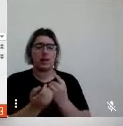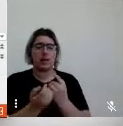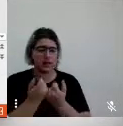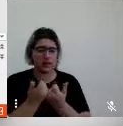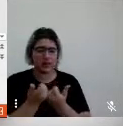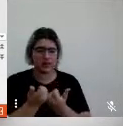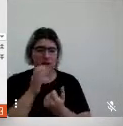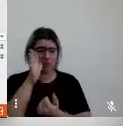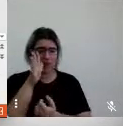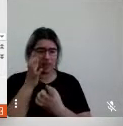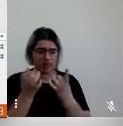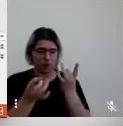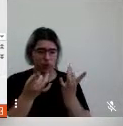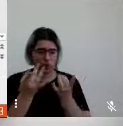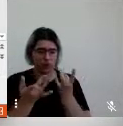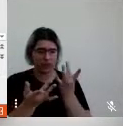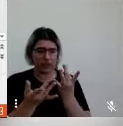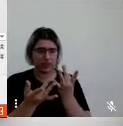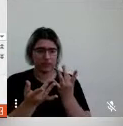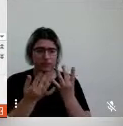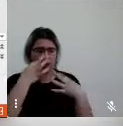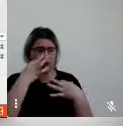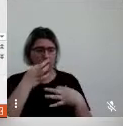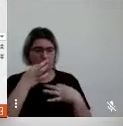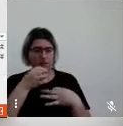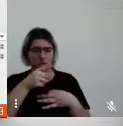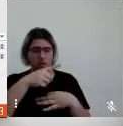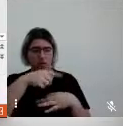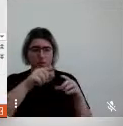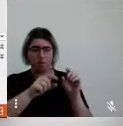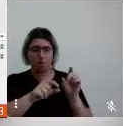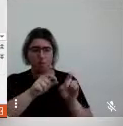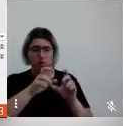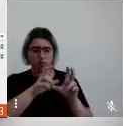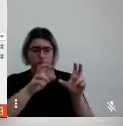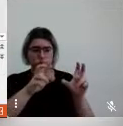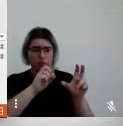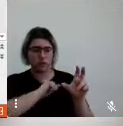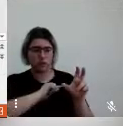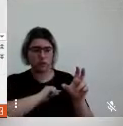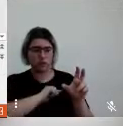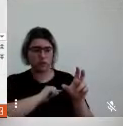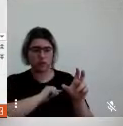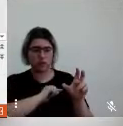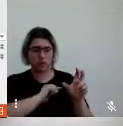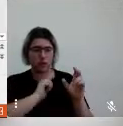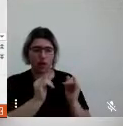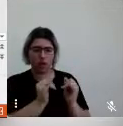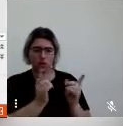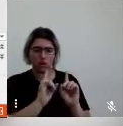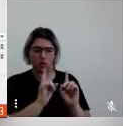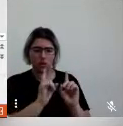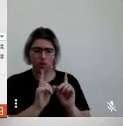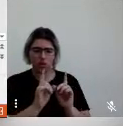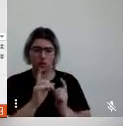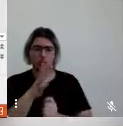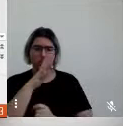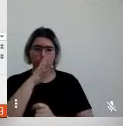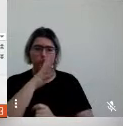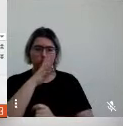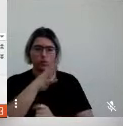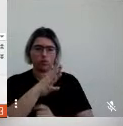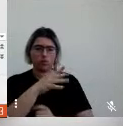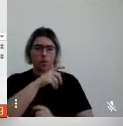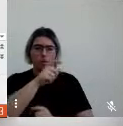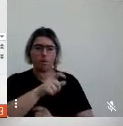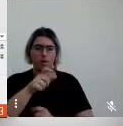poquita, esos pacientes, esas personas sienten que no están perdiendo peso. Y es porque dos personas que